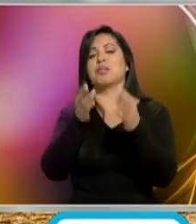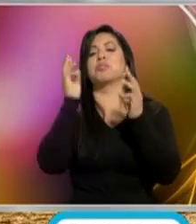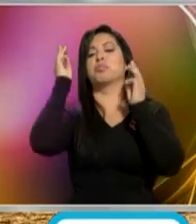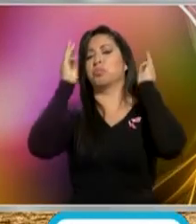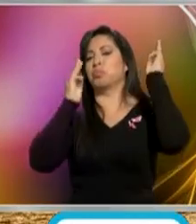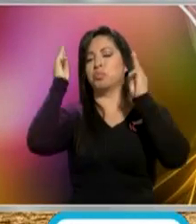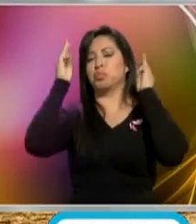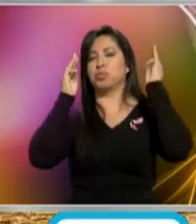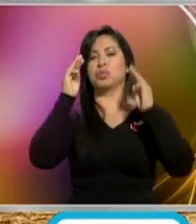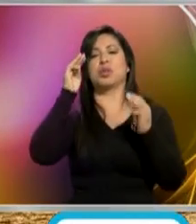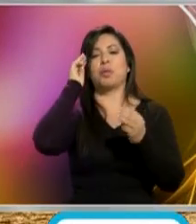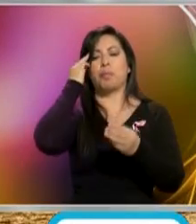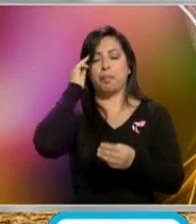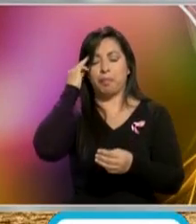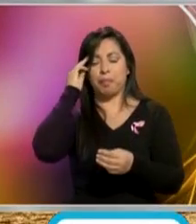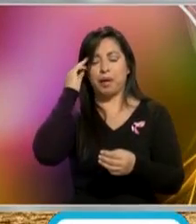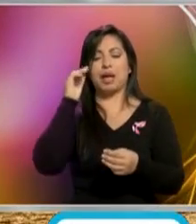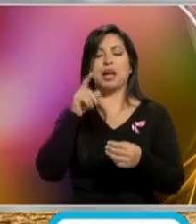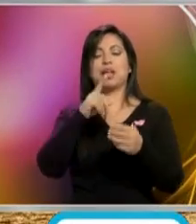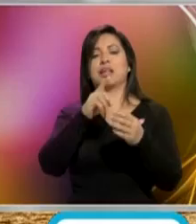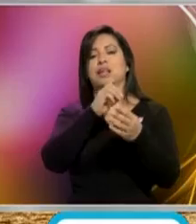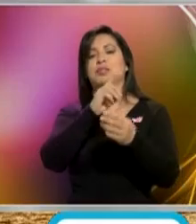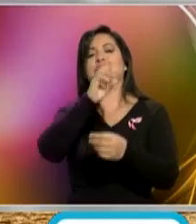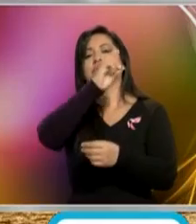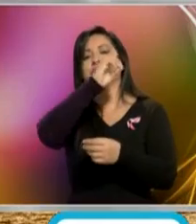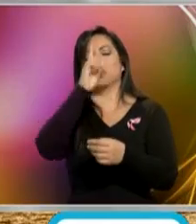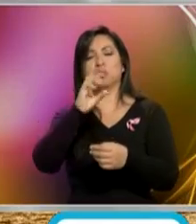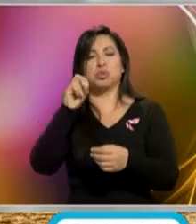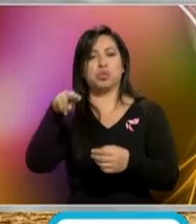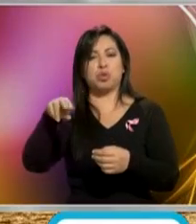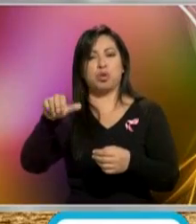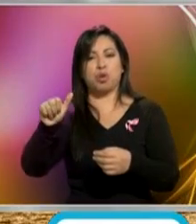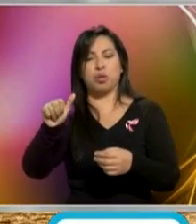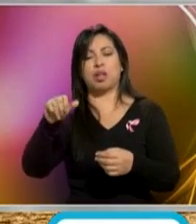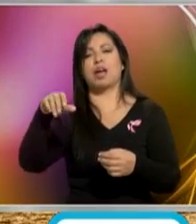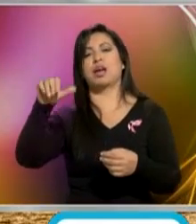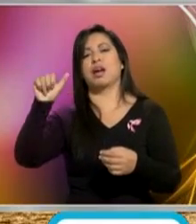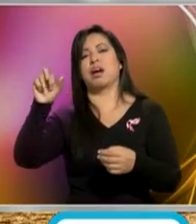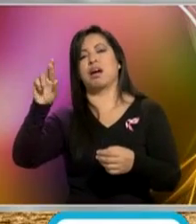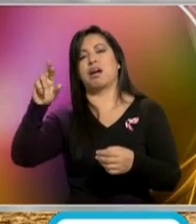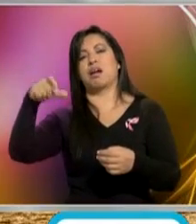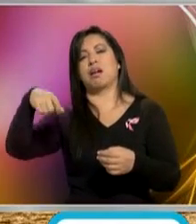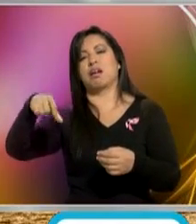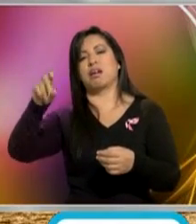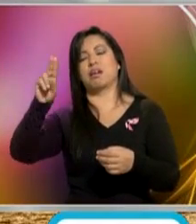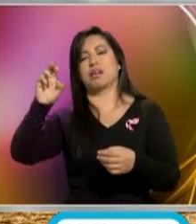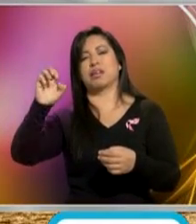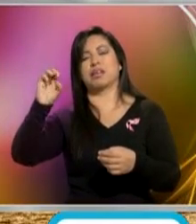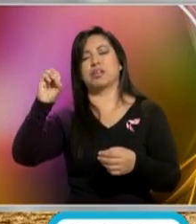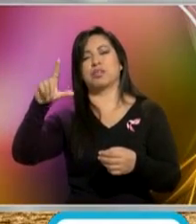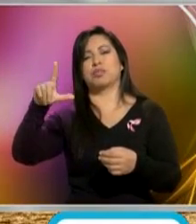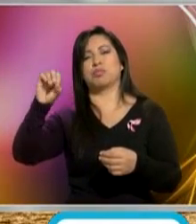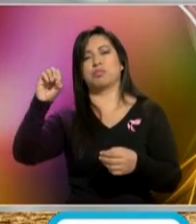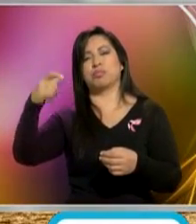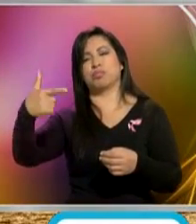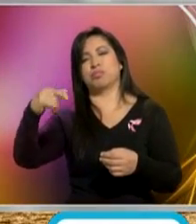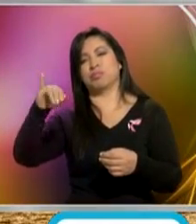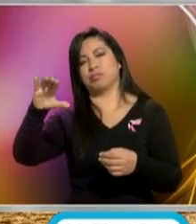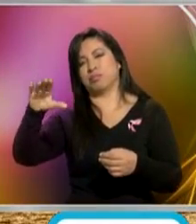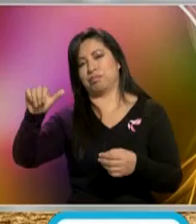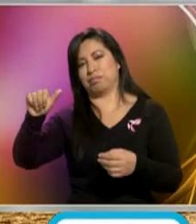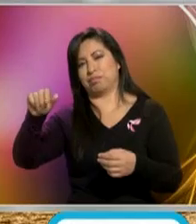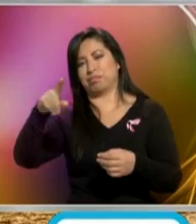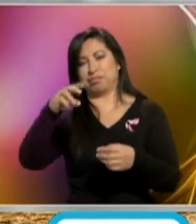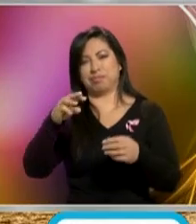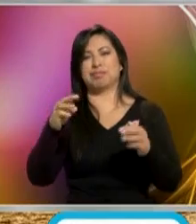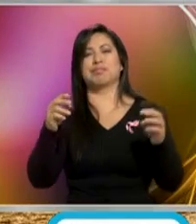arqueológica. Y una pregunta, playa Delfines, porque hay muchísimos intereses y hay gente que puede tener un viaje más